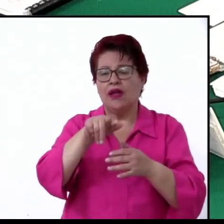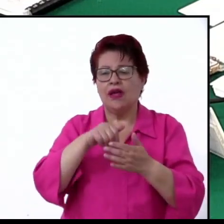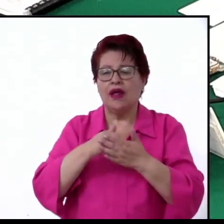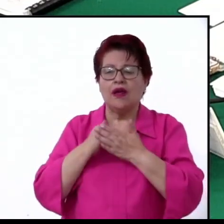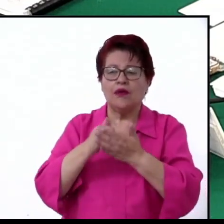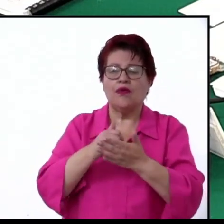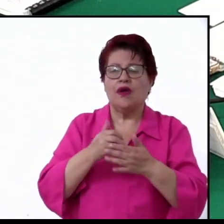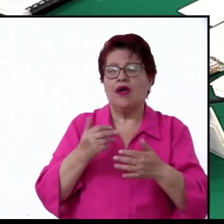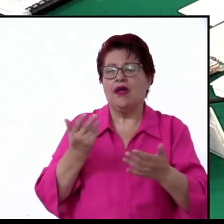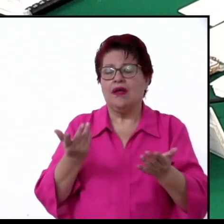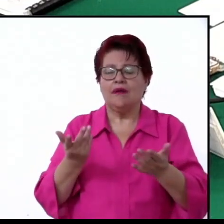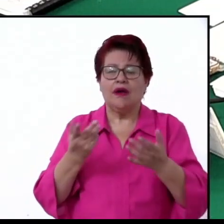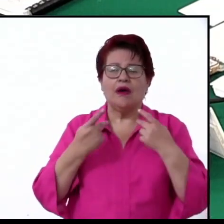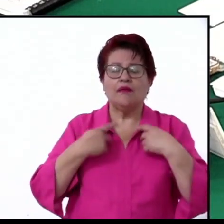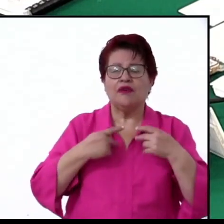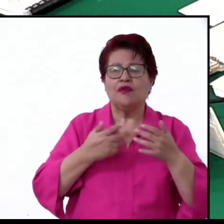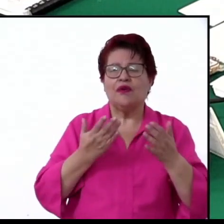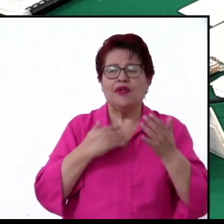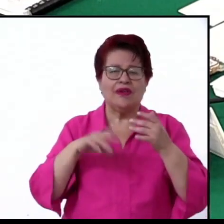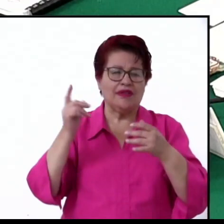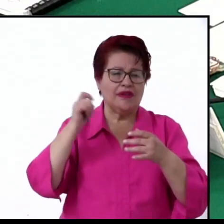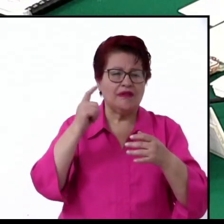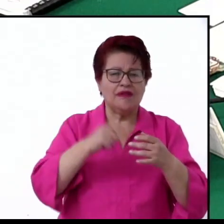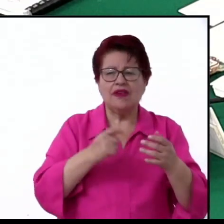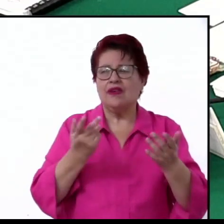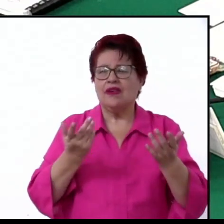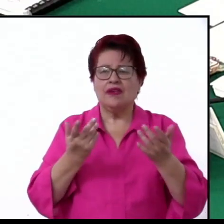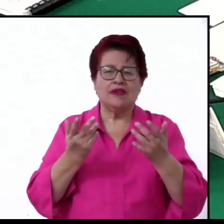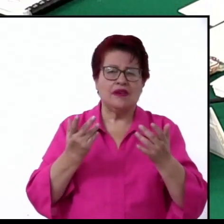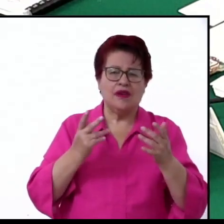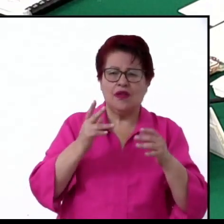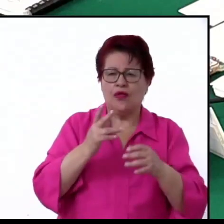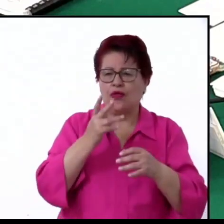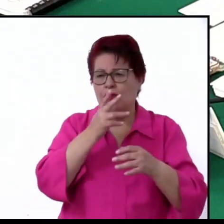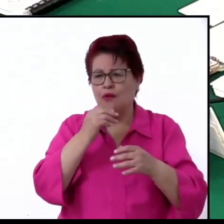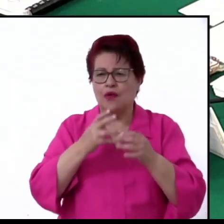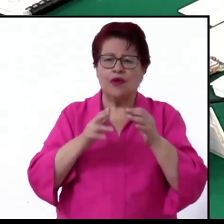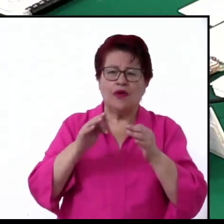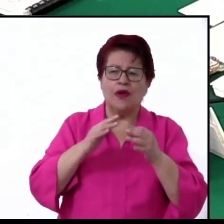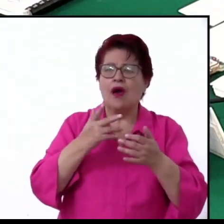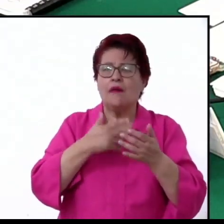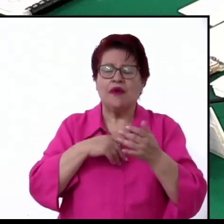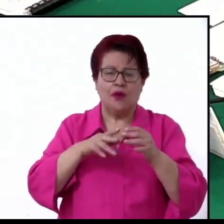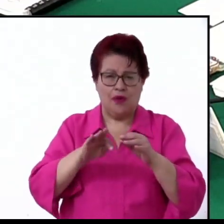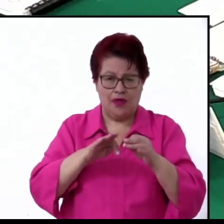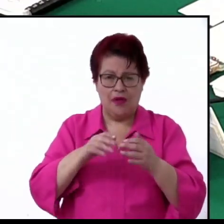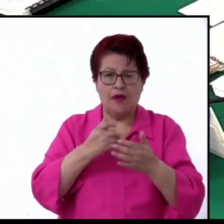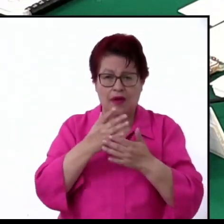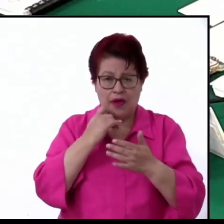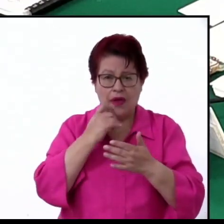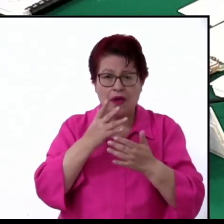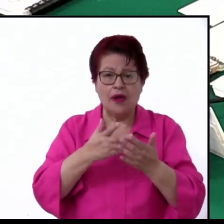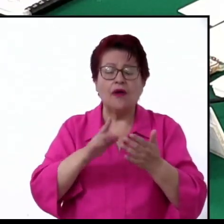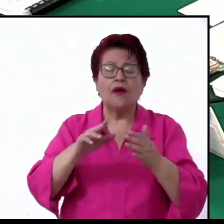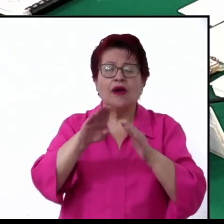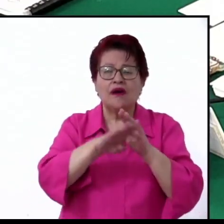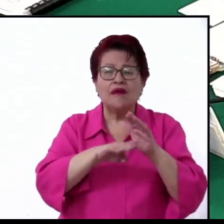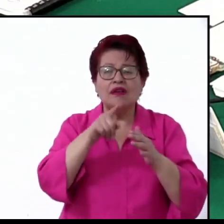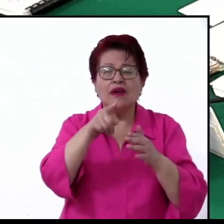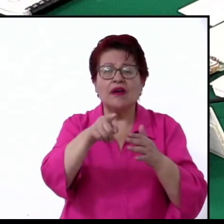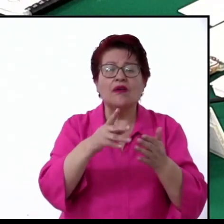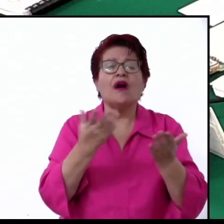a solucionar las dificultades que enfrentan las personas que buscan trabajo. En base a esto,